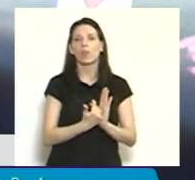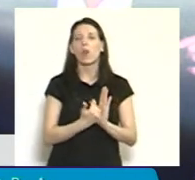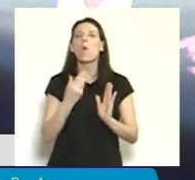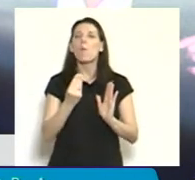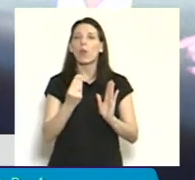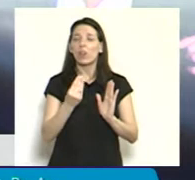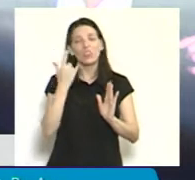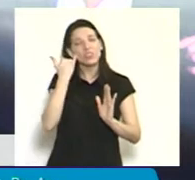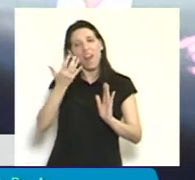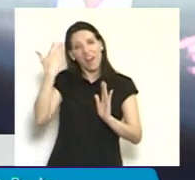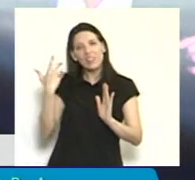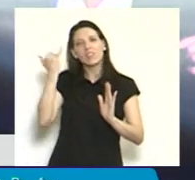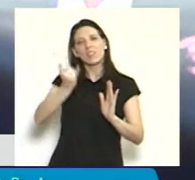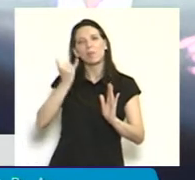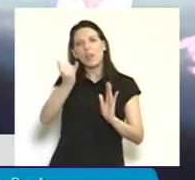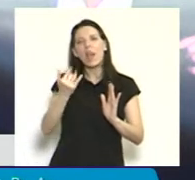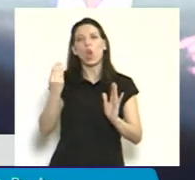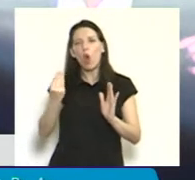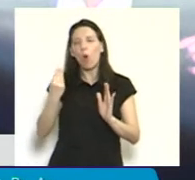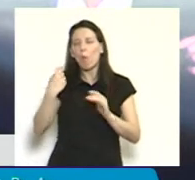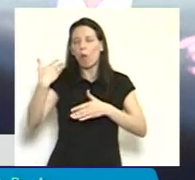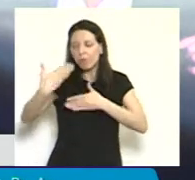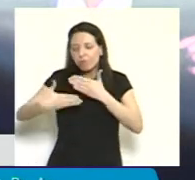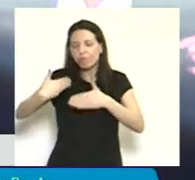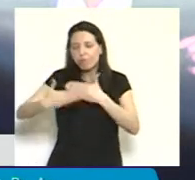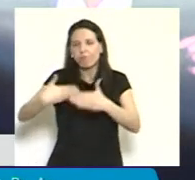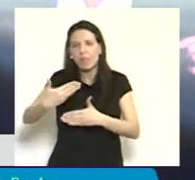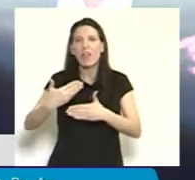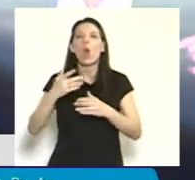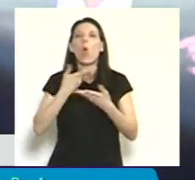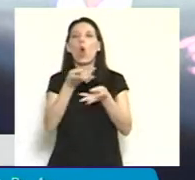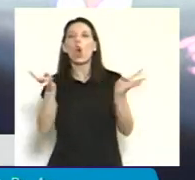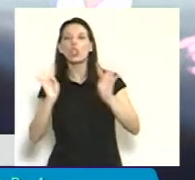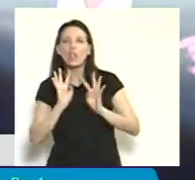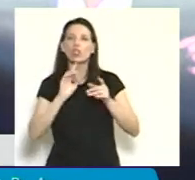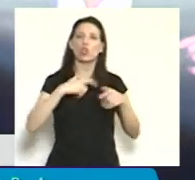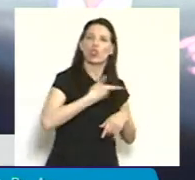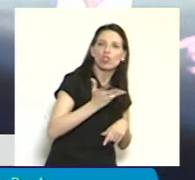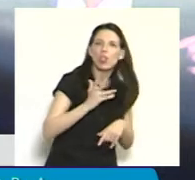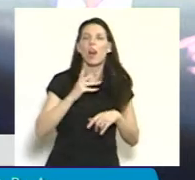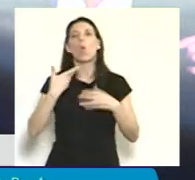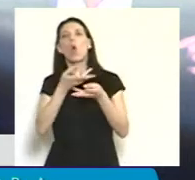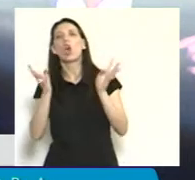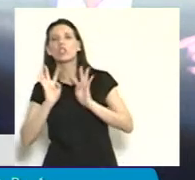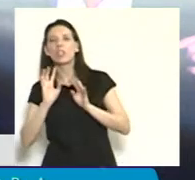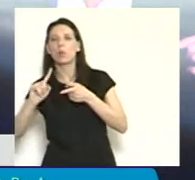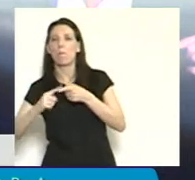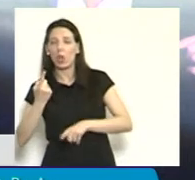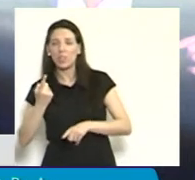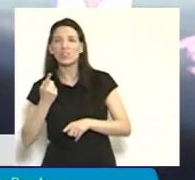hecho posible, el contexto social y político que lo ha hecho posible, Esta se